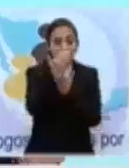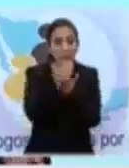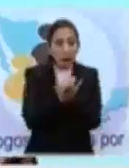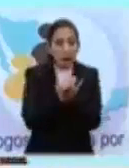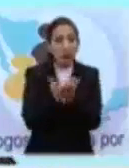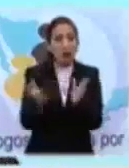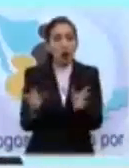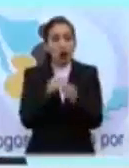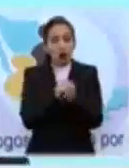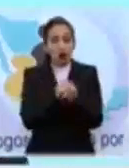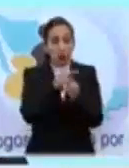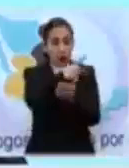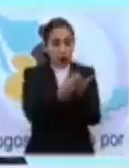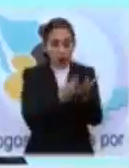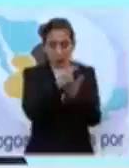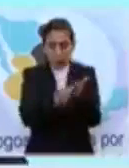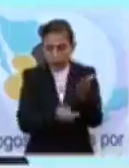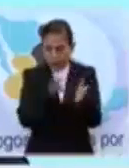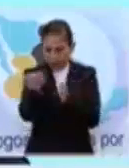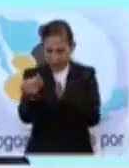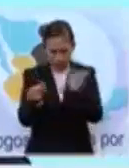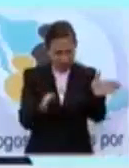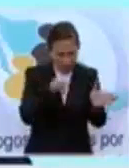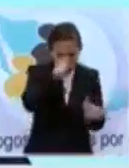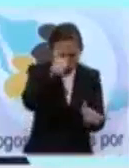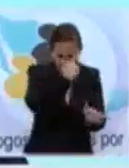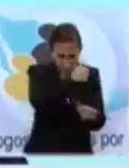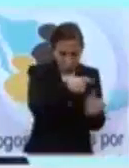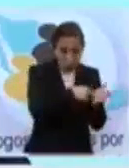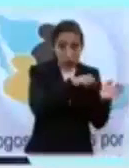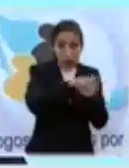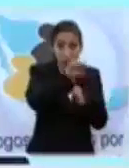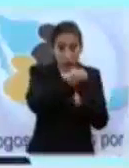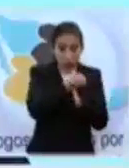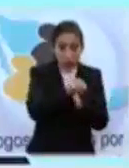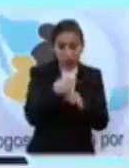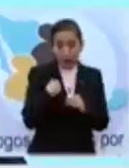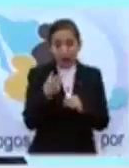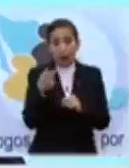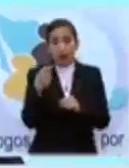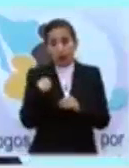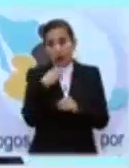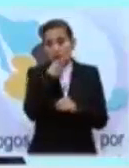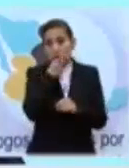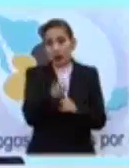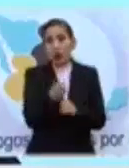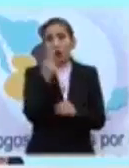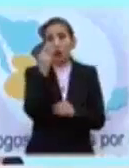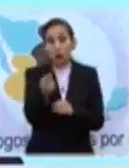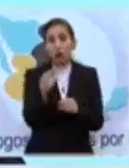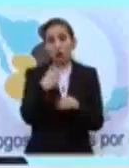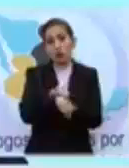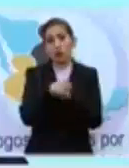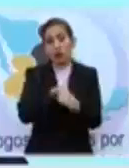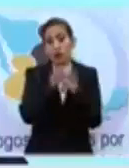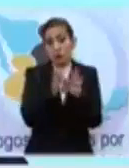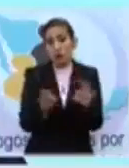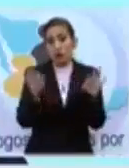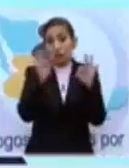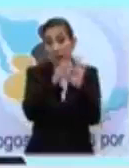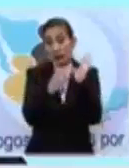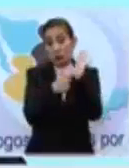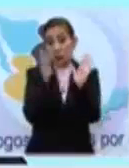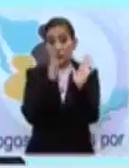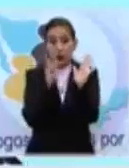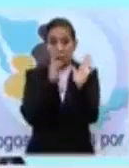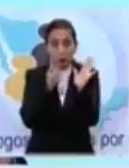enorme dispersión de programas sociales que había surgido en los años 90. En la pantalla les comparto un dato que creo que es bastante ilustrativo